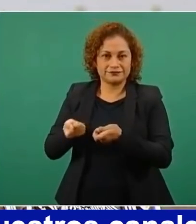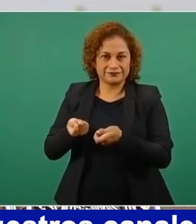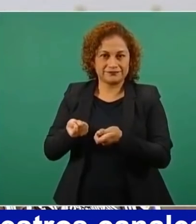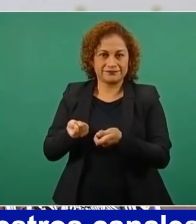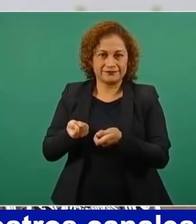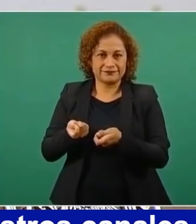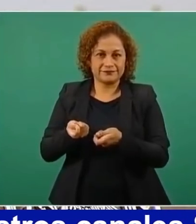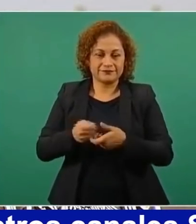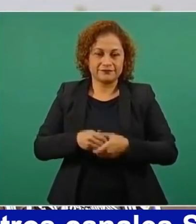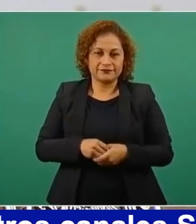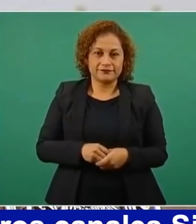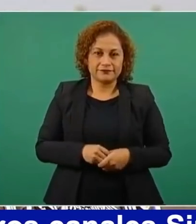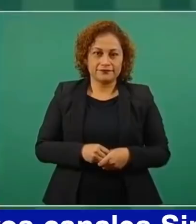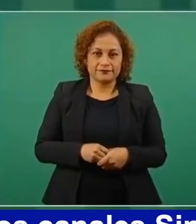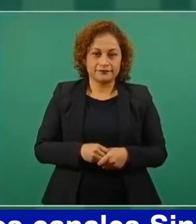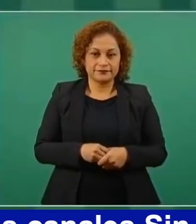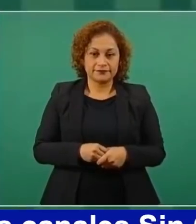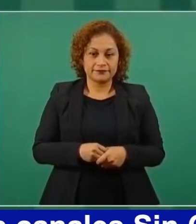de